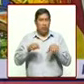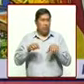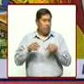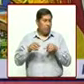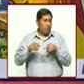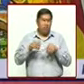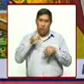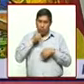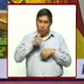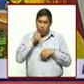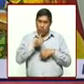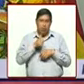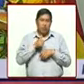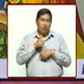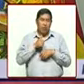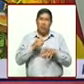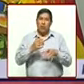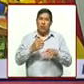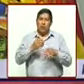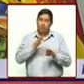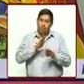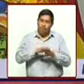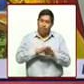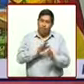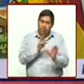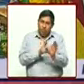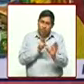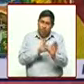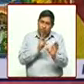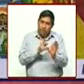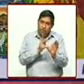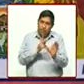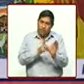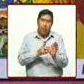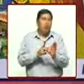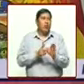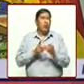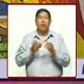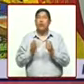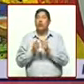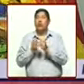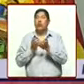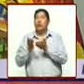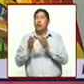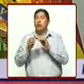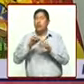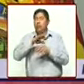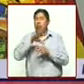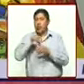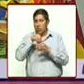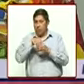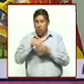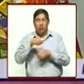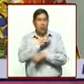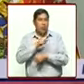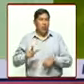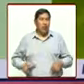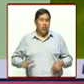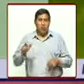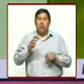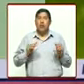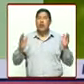imputada reciba terapia psicológica a través de los servicios integrales municipales, es decir, de SLIM La